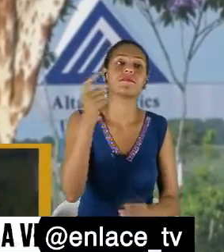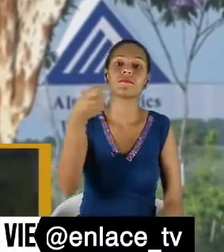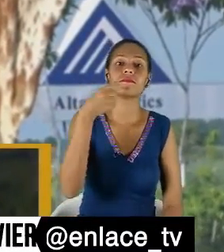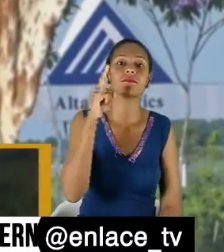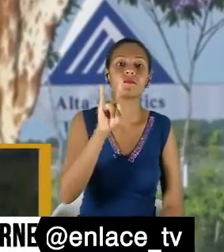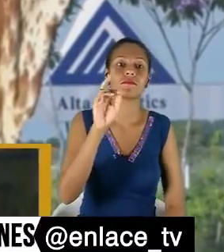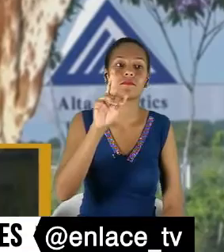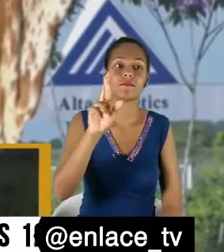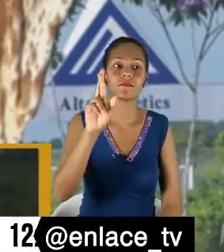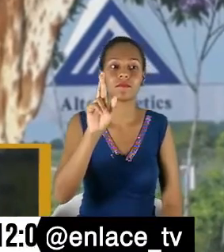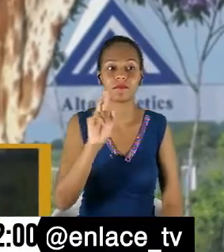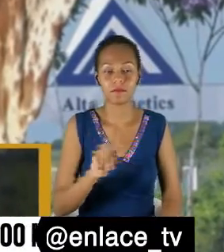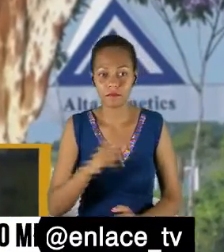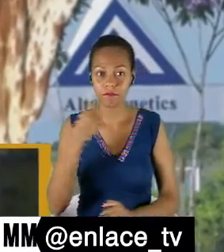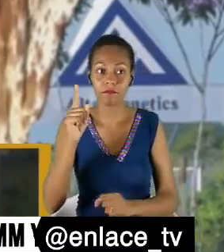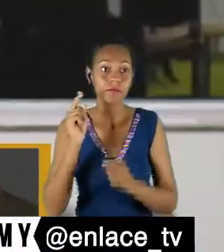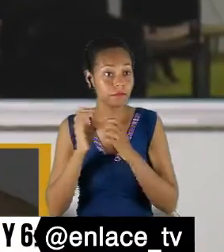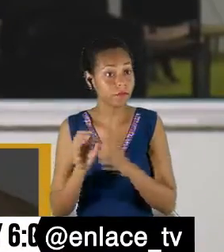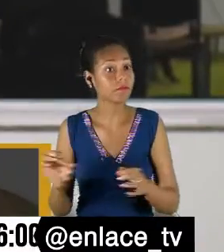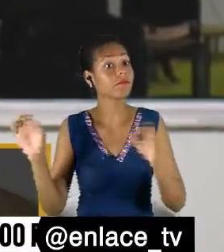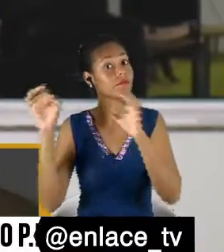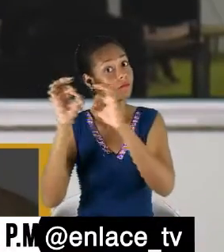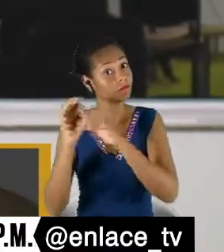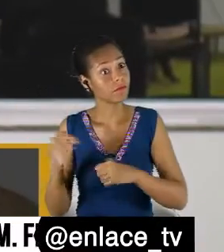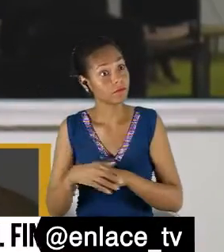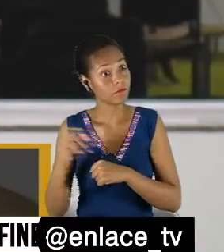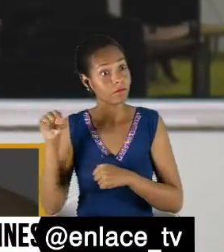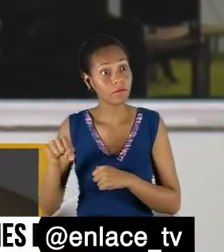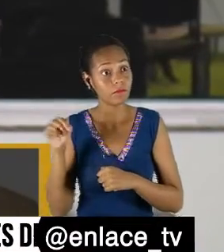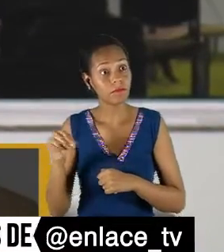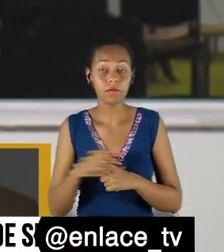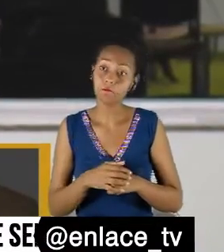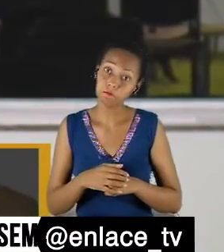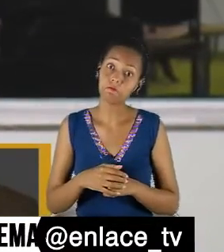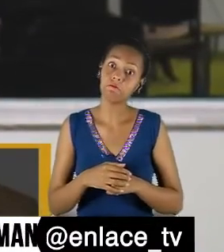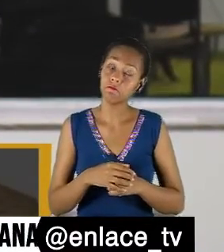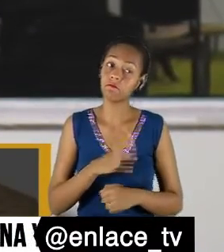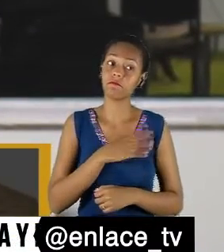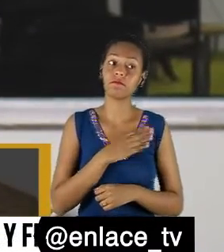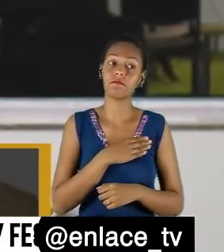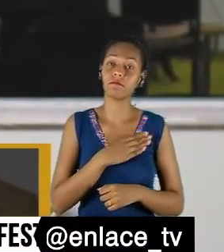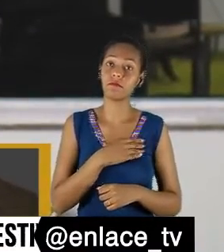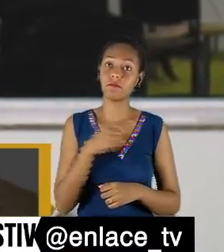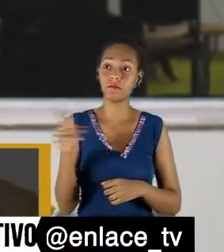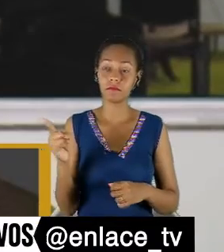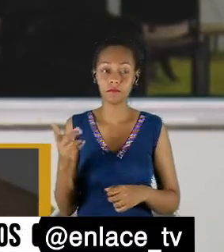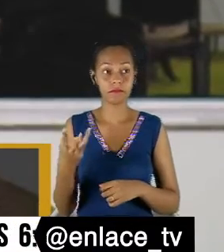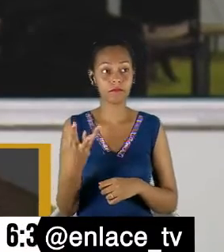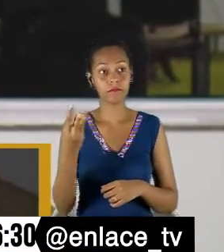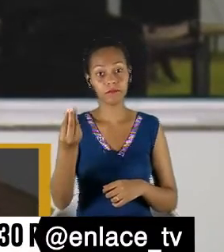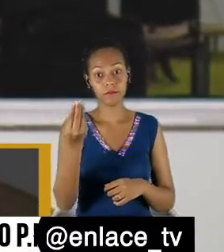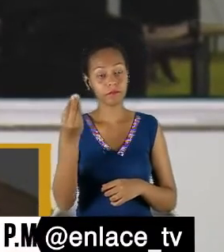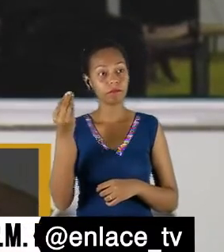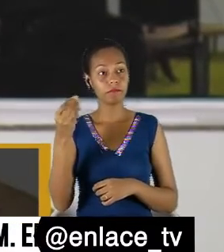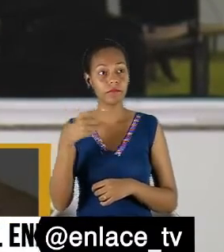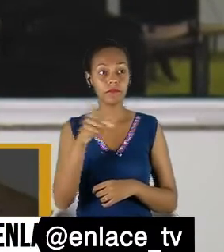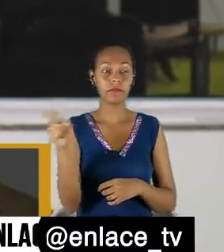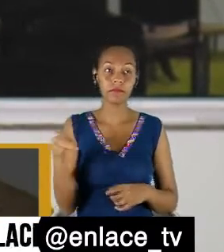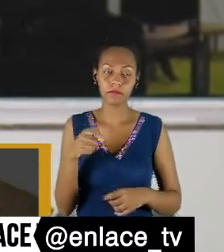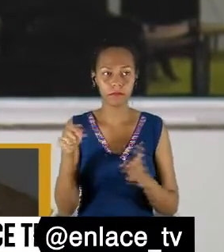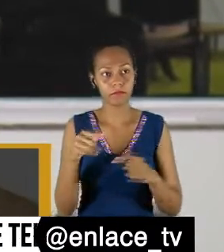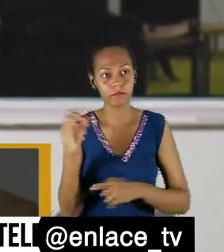muy importante para el sector agropecuario de nuestra ciudad, haber logrado que la Asociación Colombiana de Criadores de Ganado